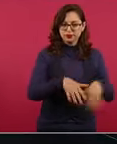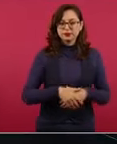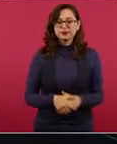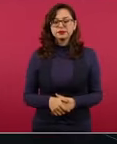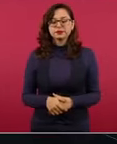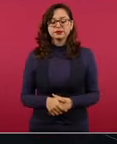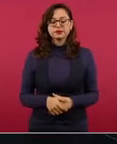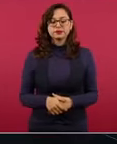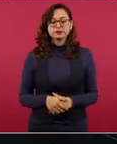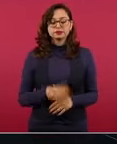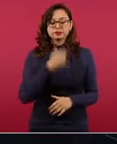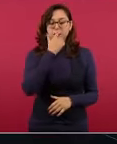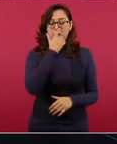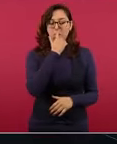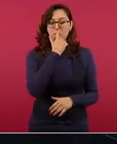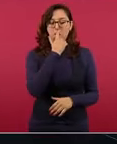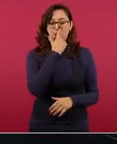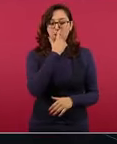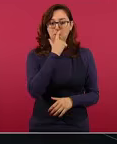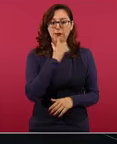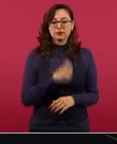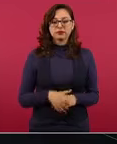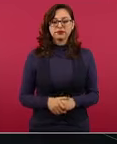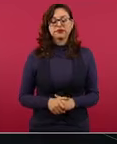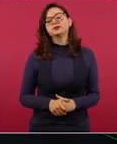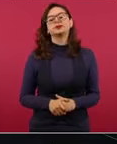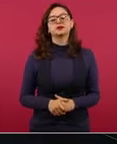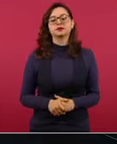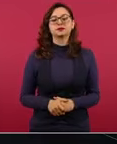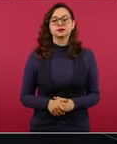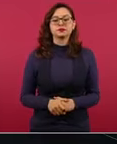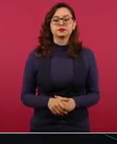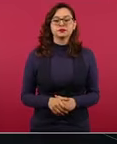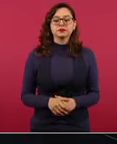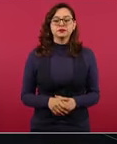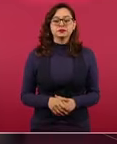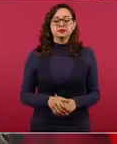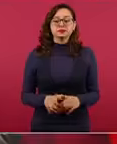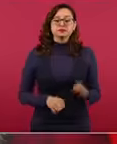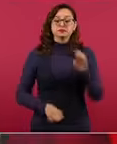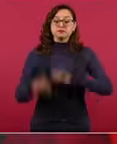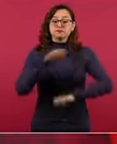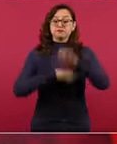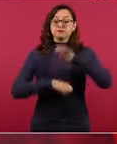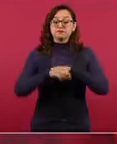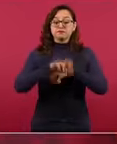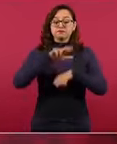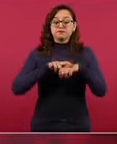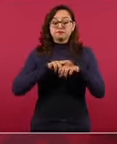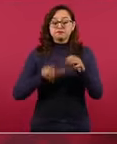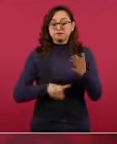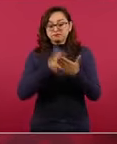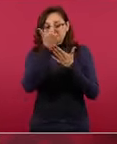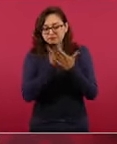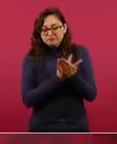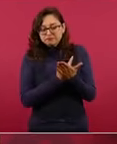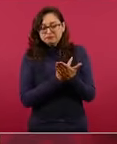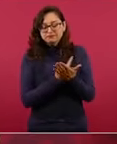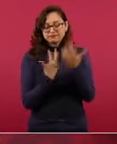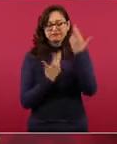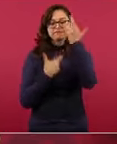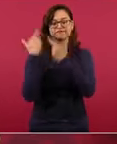lo de los empresarios está revisándose va a depender mucho del tiempo